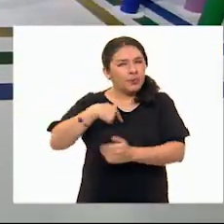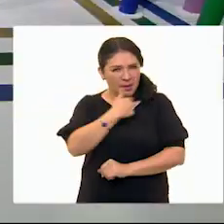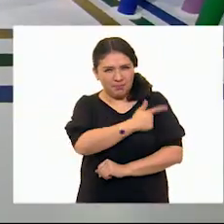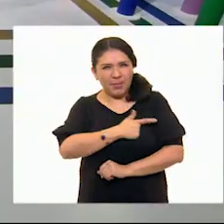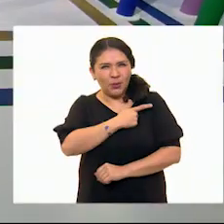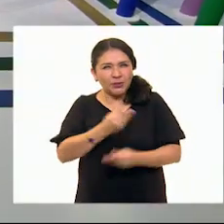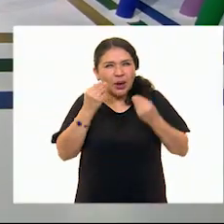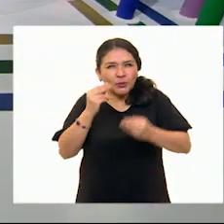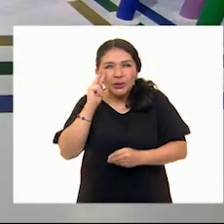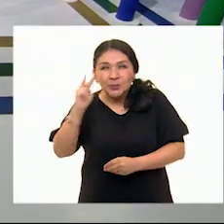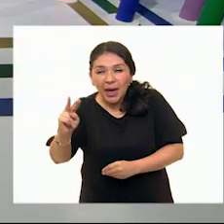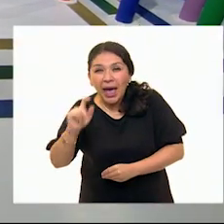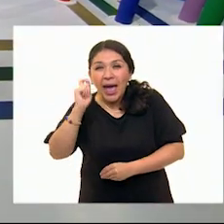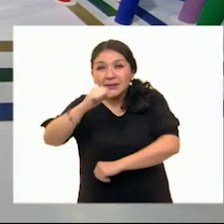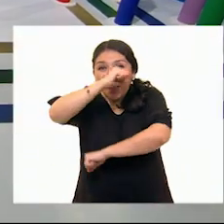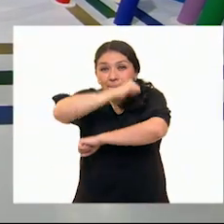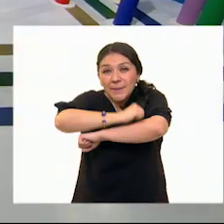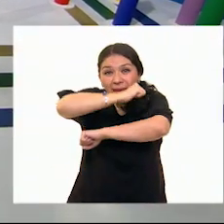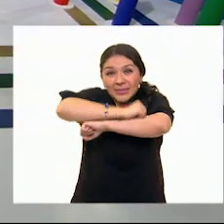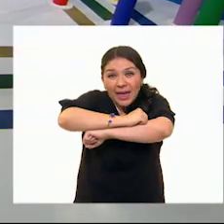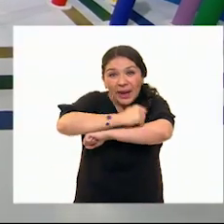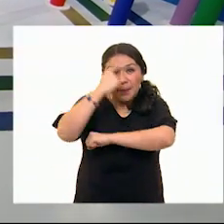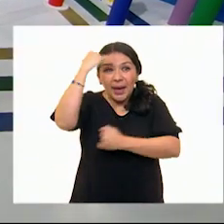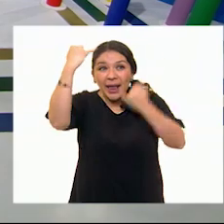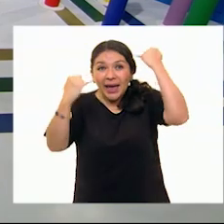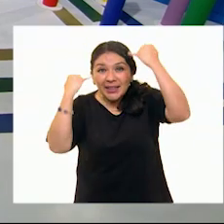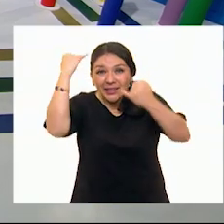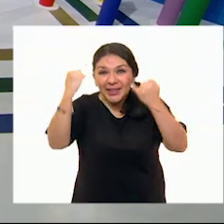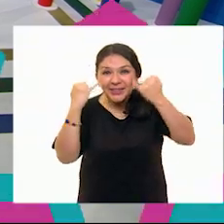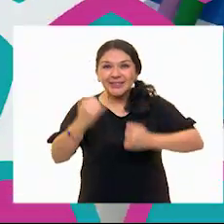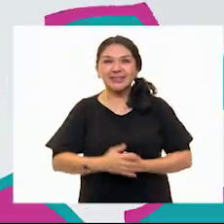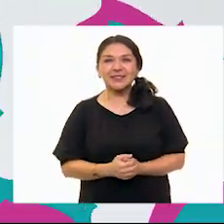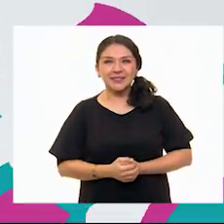mucho? ¡Vamos a... ¡Ventana Creativa!